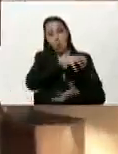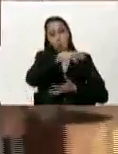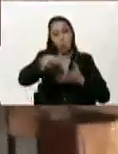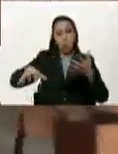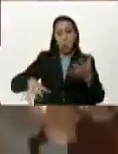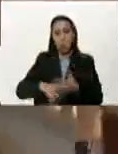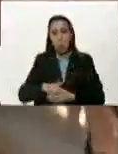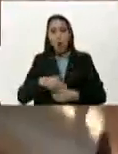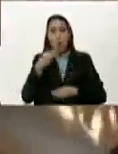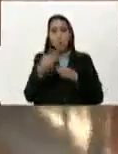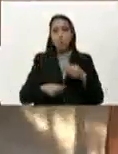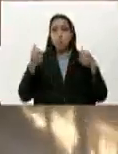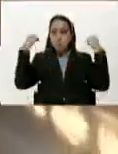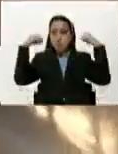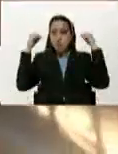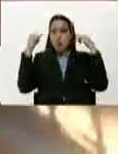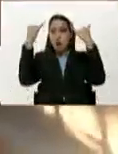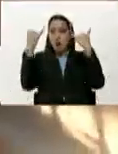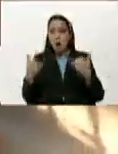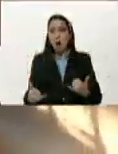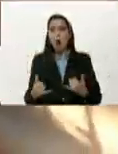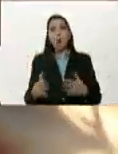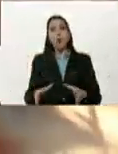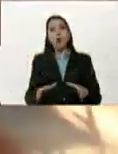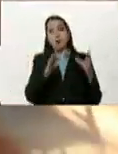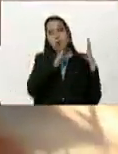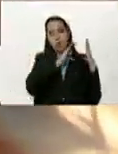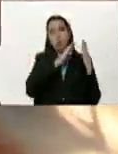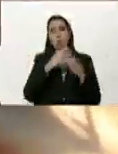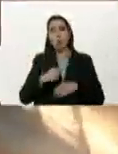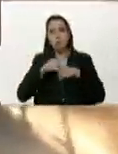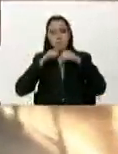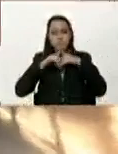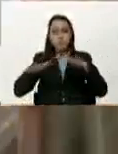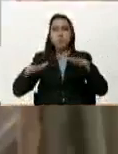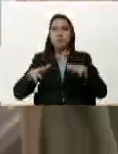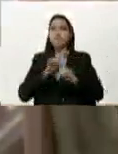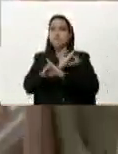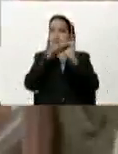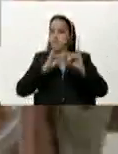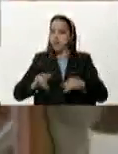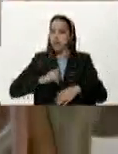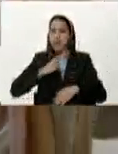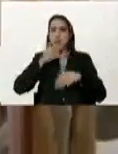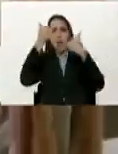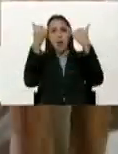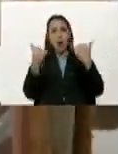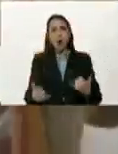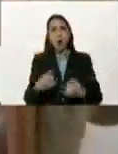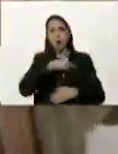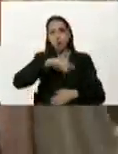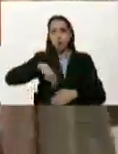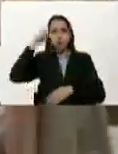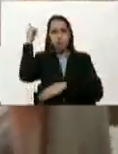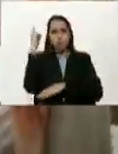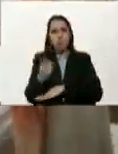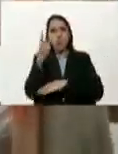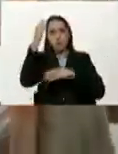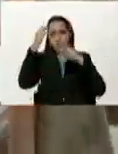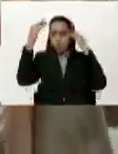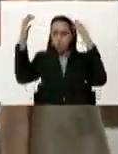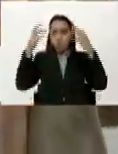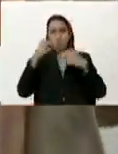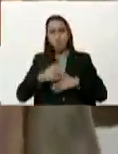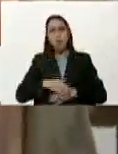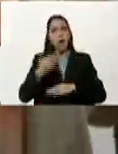entrenarlos y hoy es una fuente de empleo adicional sin tapa no fue el vicepresidente que hoy día estamos cumpliendo con la palabra empeñada